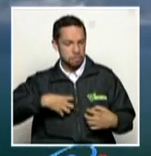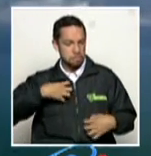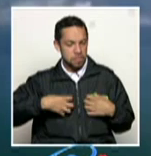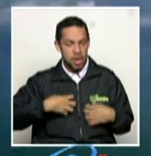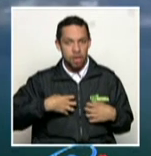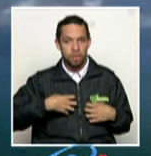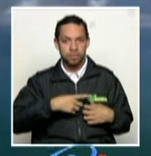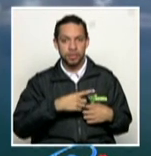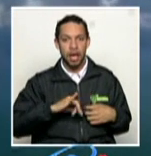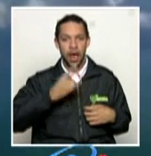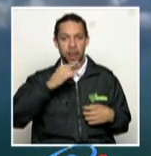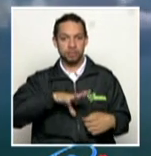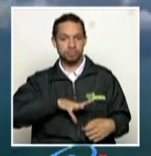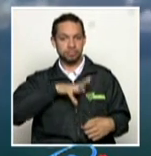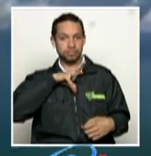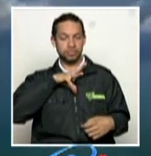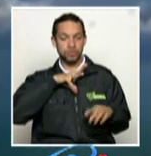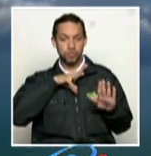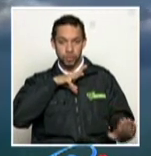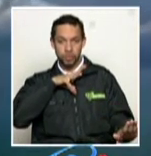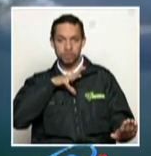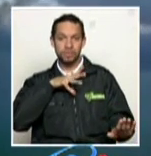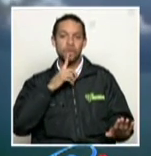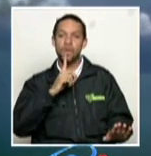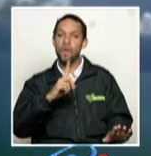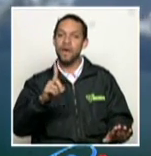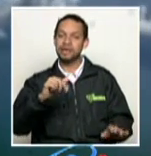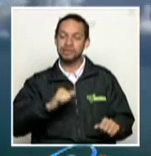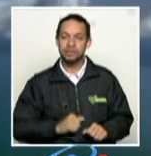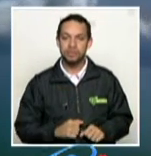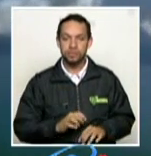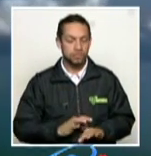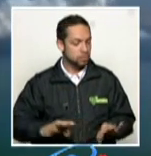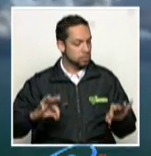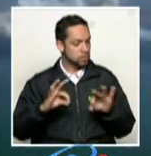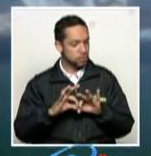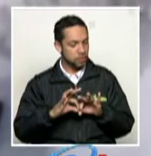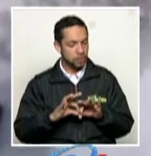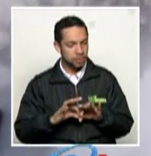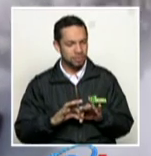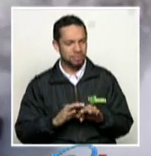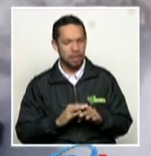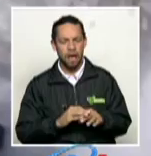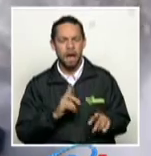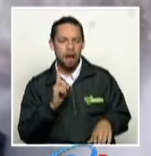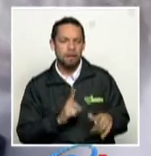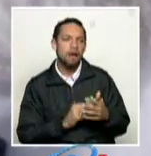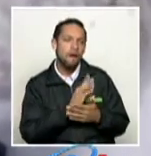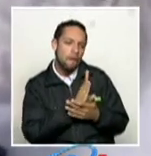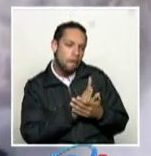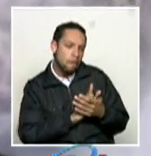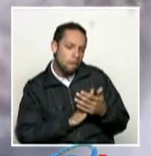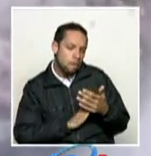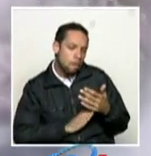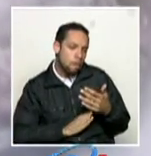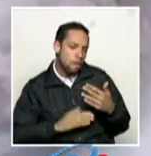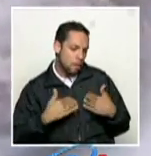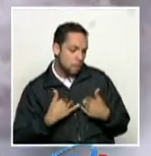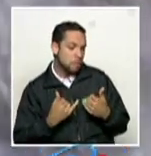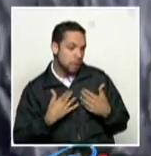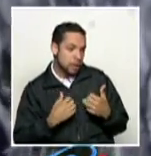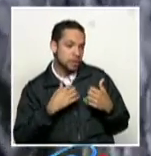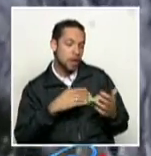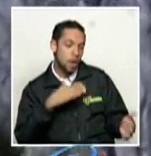cualquier otra función del ego. La insensatez nos hace totalmente miserables. La felicidad exige que